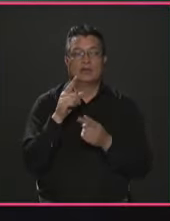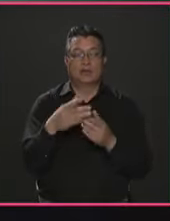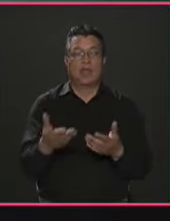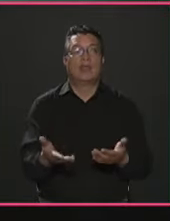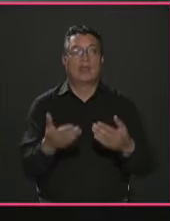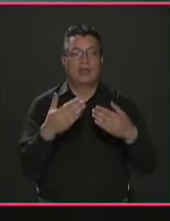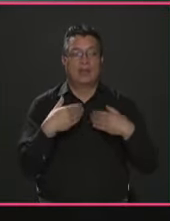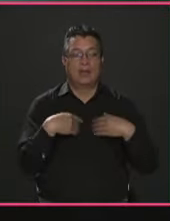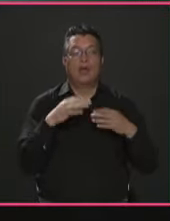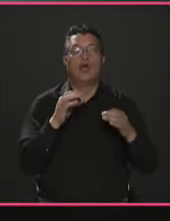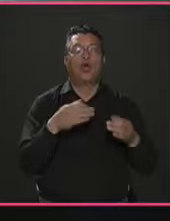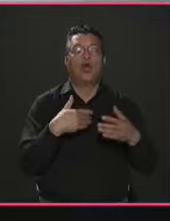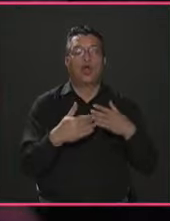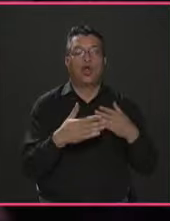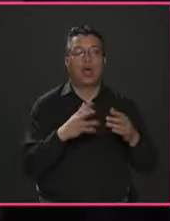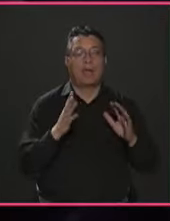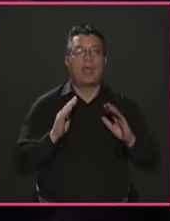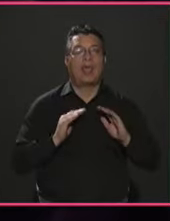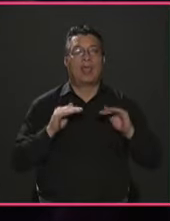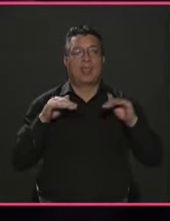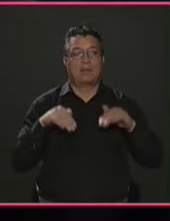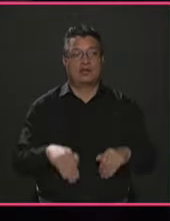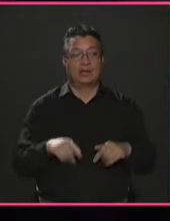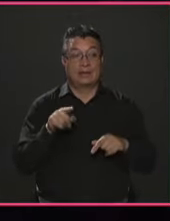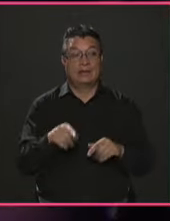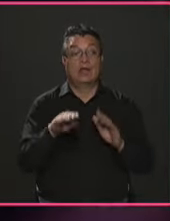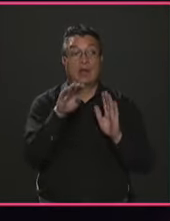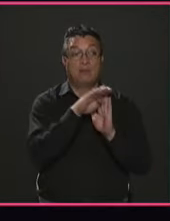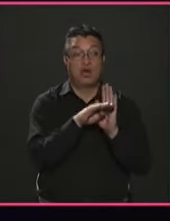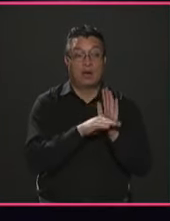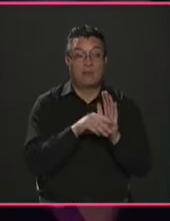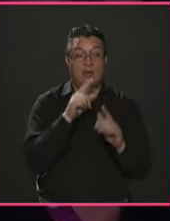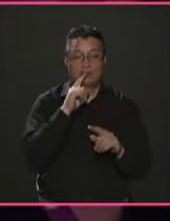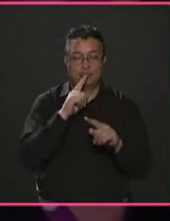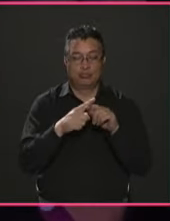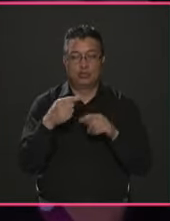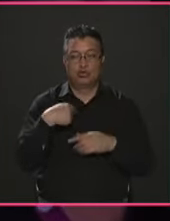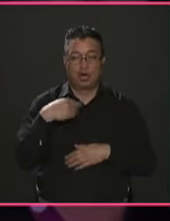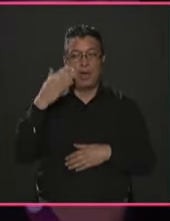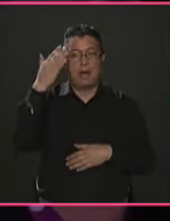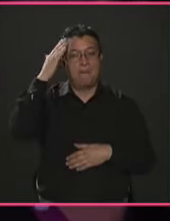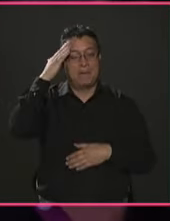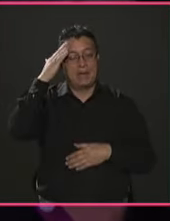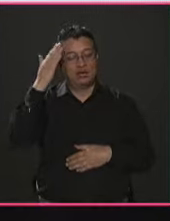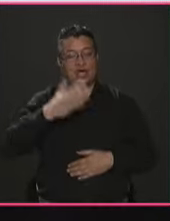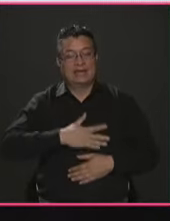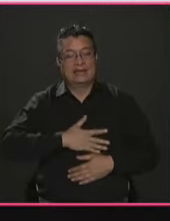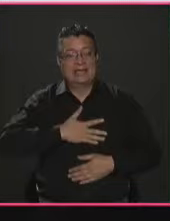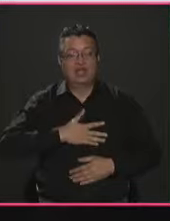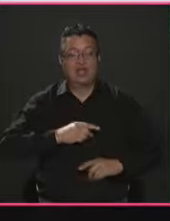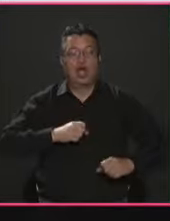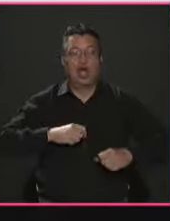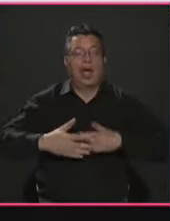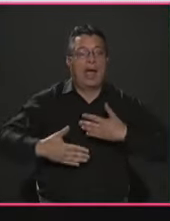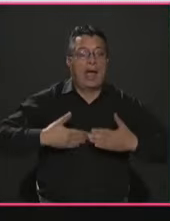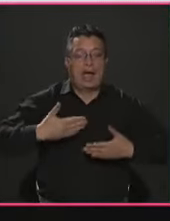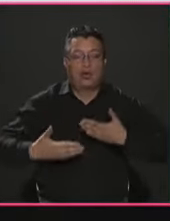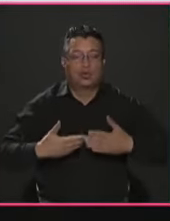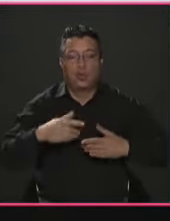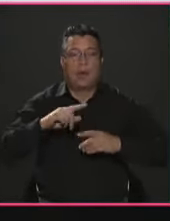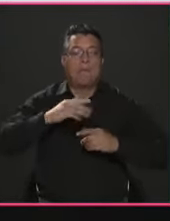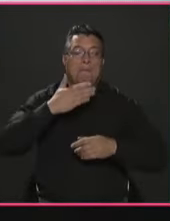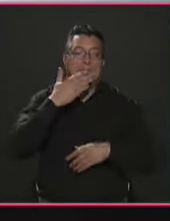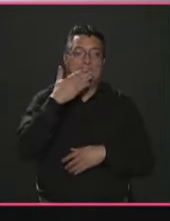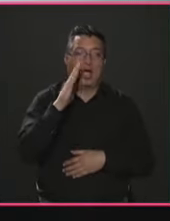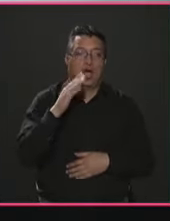tratamiento usual para la depresión Este programa se llama yo pienso siento y actúo mejor y demostró que